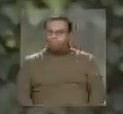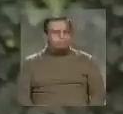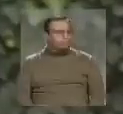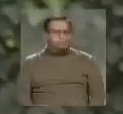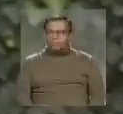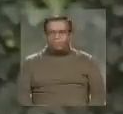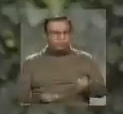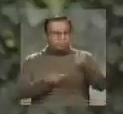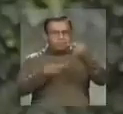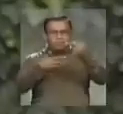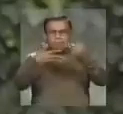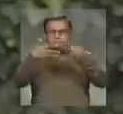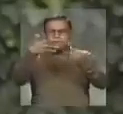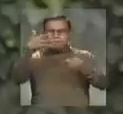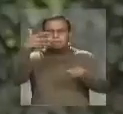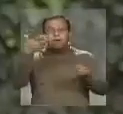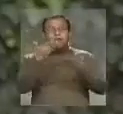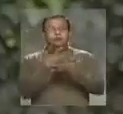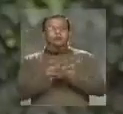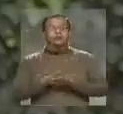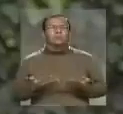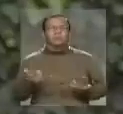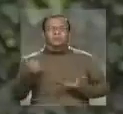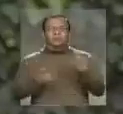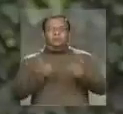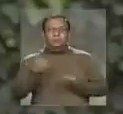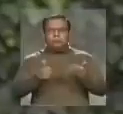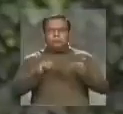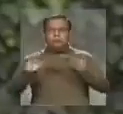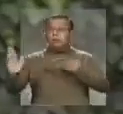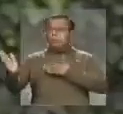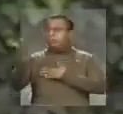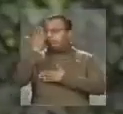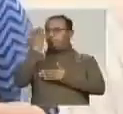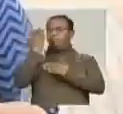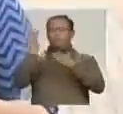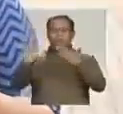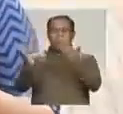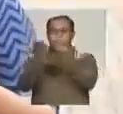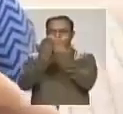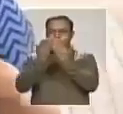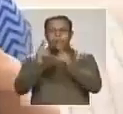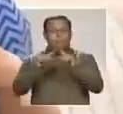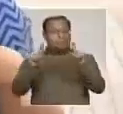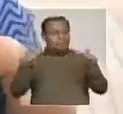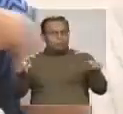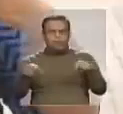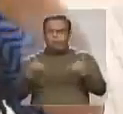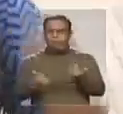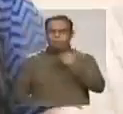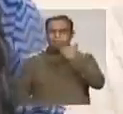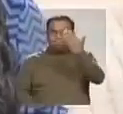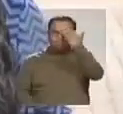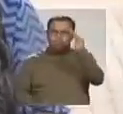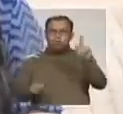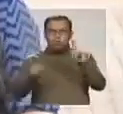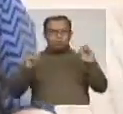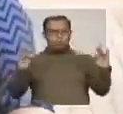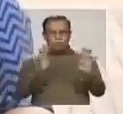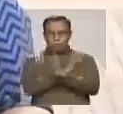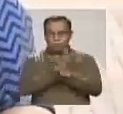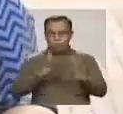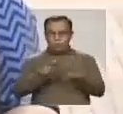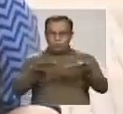demasiadas cosas, ¿no? Demasiadas cerradas de puertas en tu cara, ¿no? Cuando se trata, no sé, de espacios